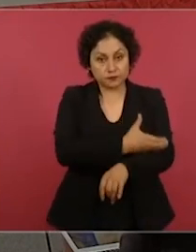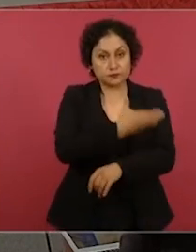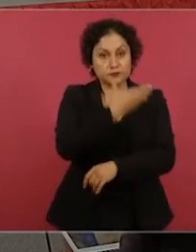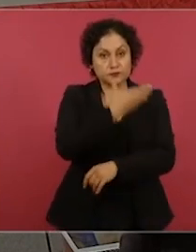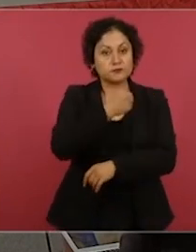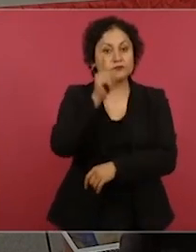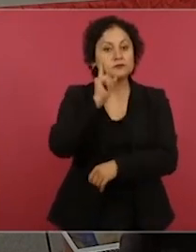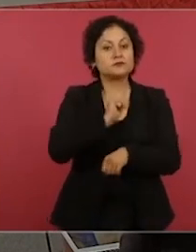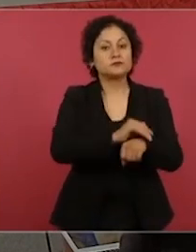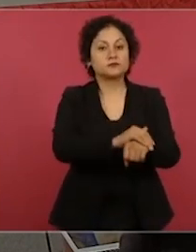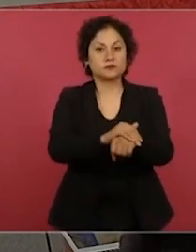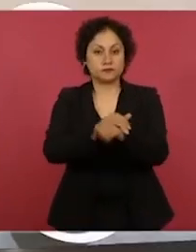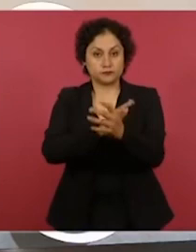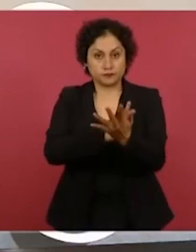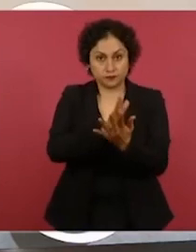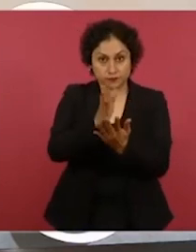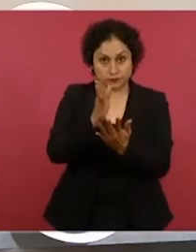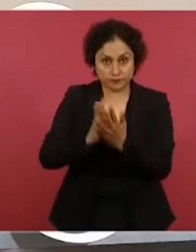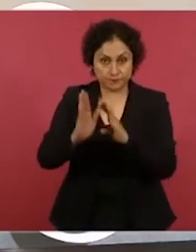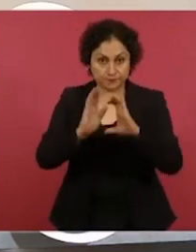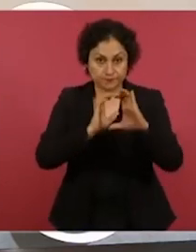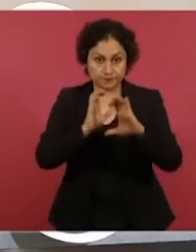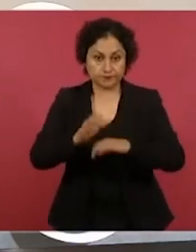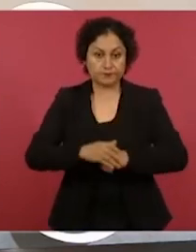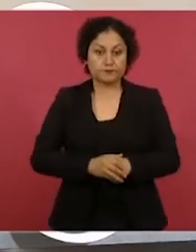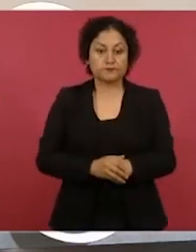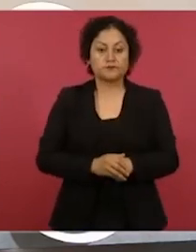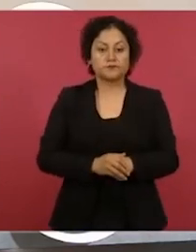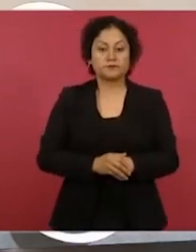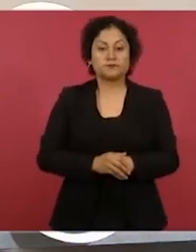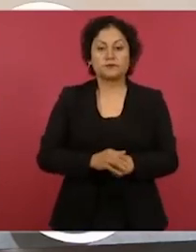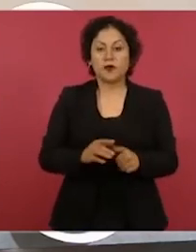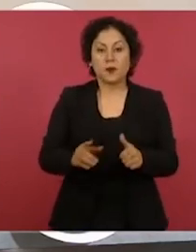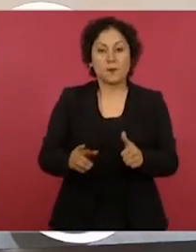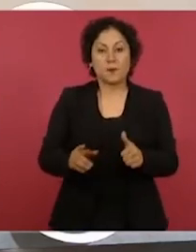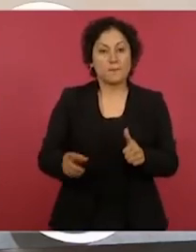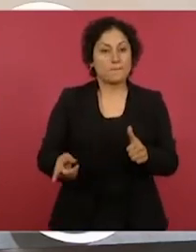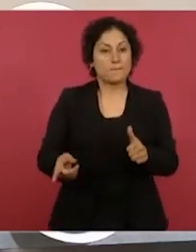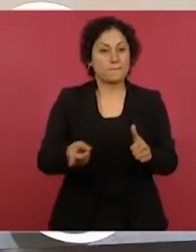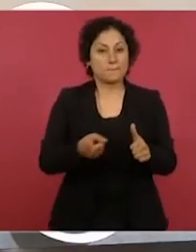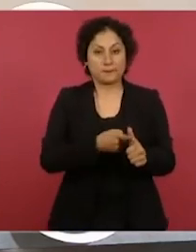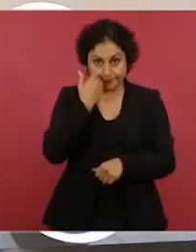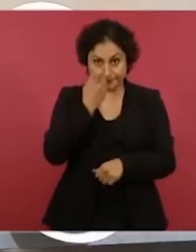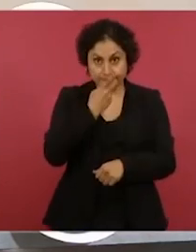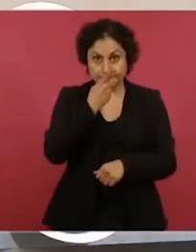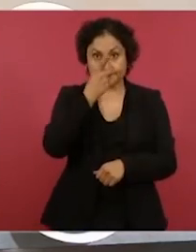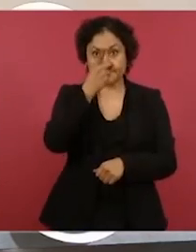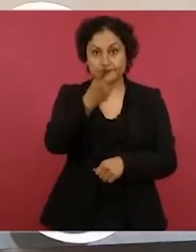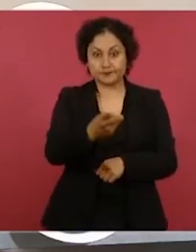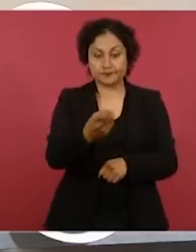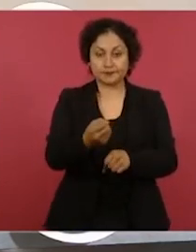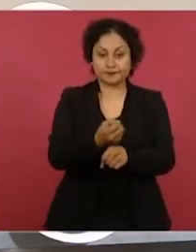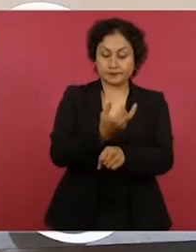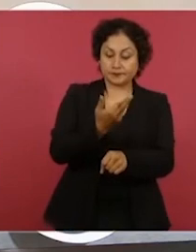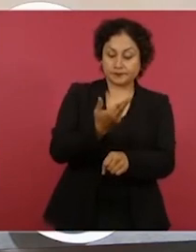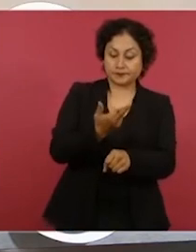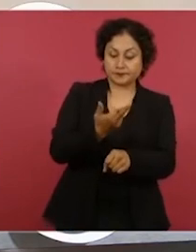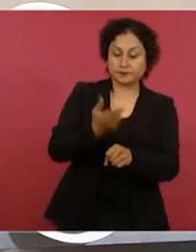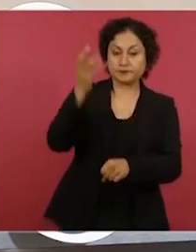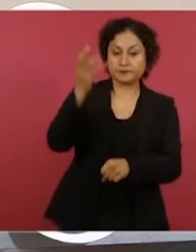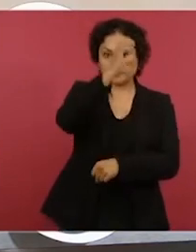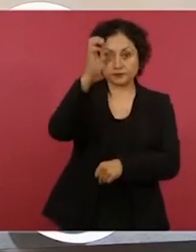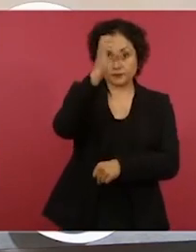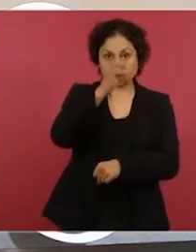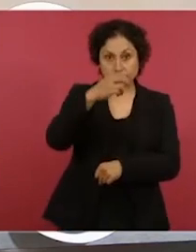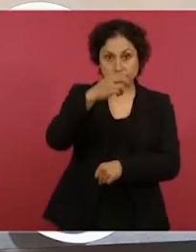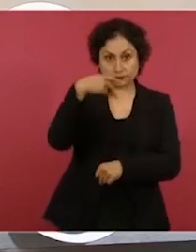los medios. Antes que nada, decirles que todas las dependencias de la Secretaría de Cultura del Gobierno de